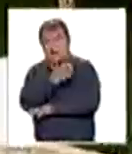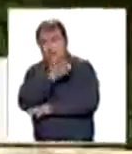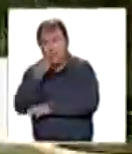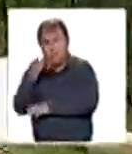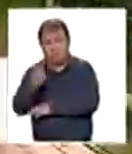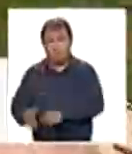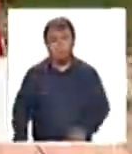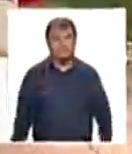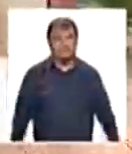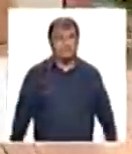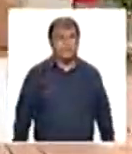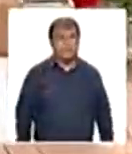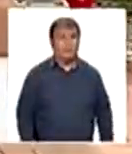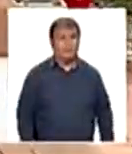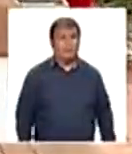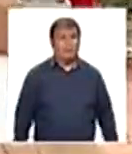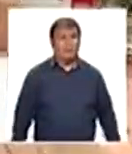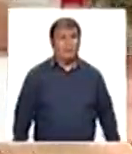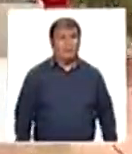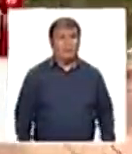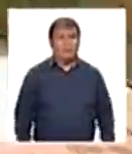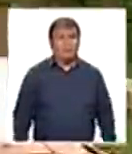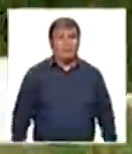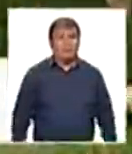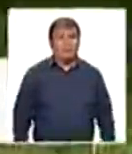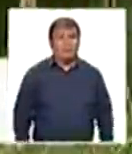vamos a tratar de llegar a ver esa casa de campo.